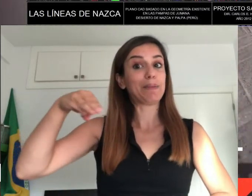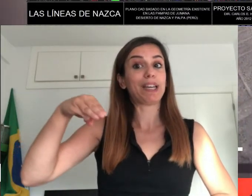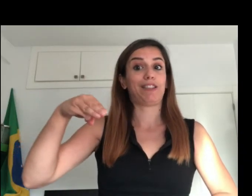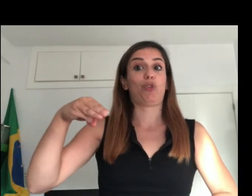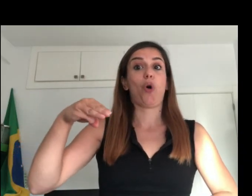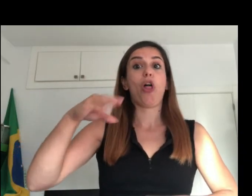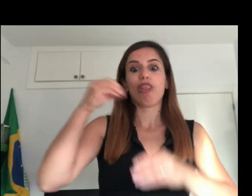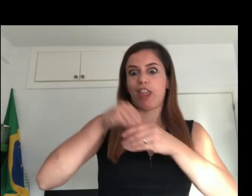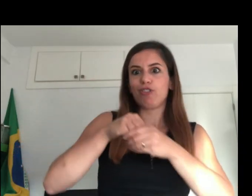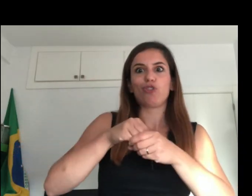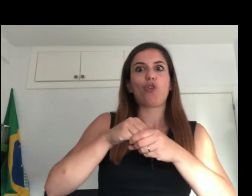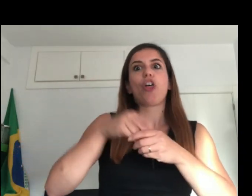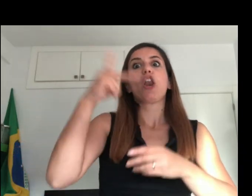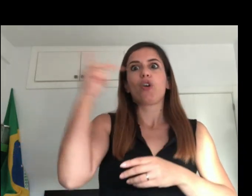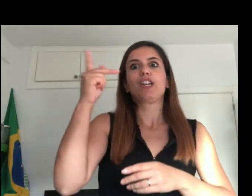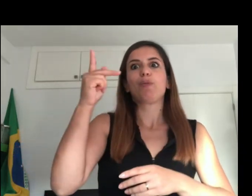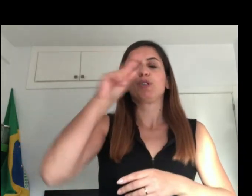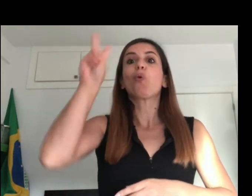kilómetros cuadrados.